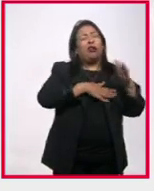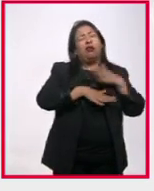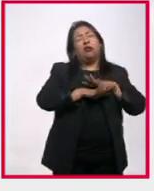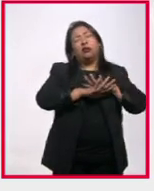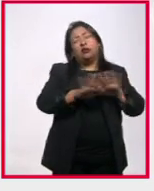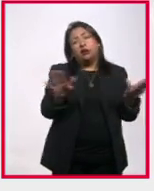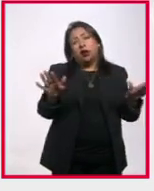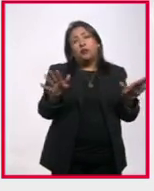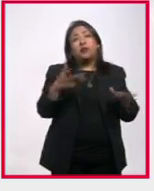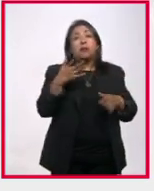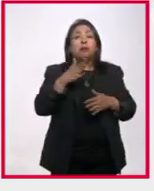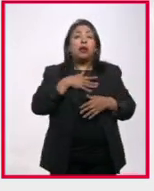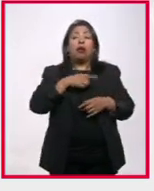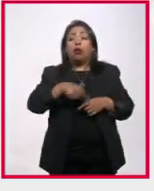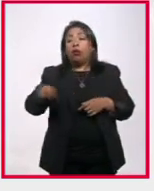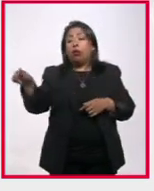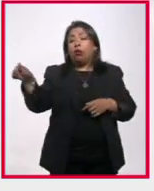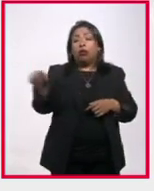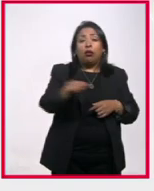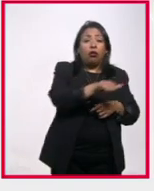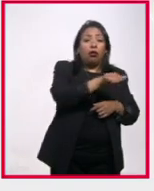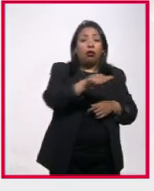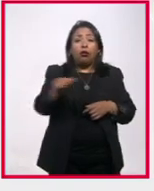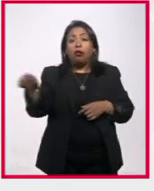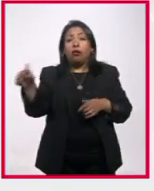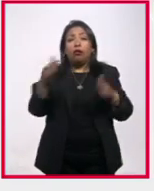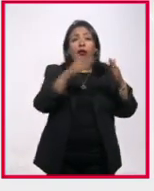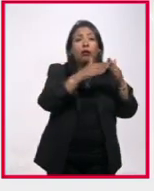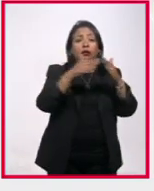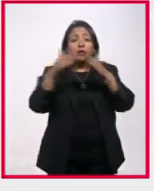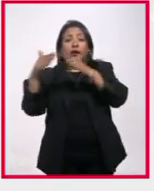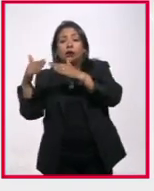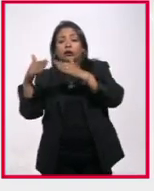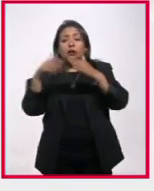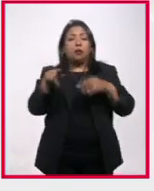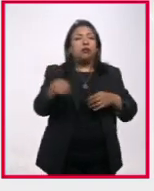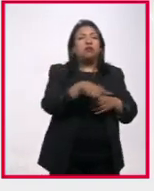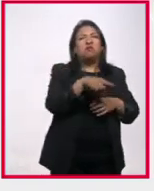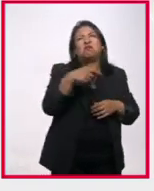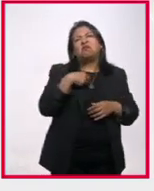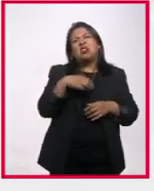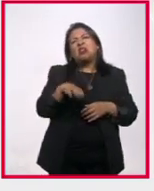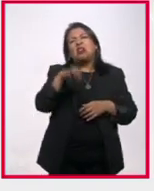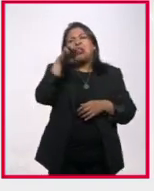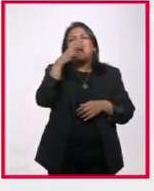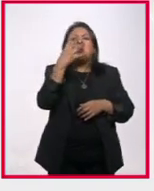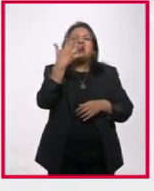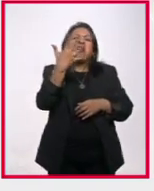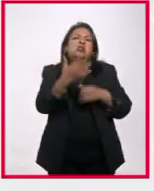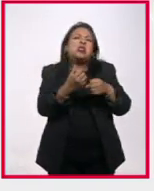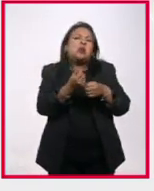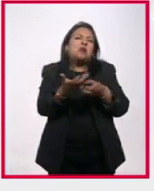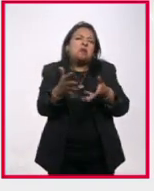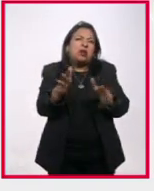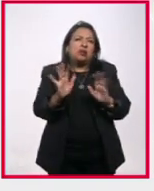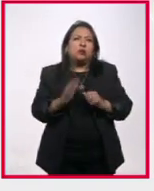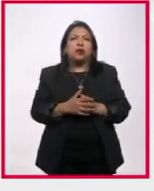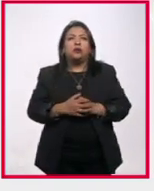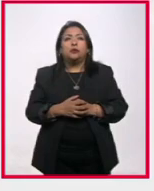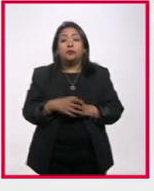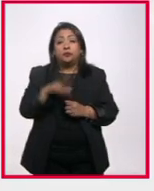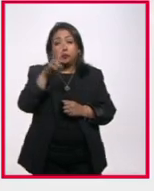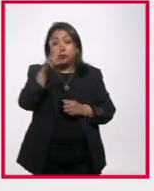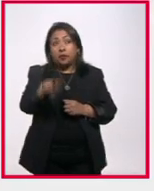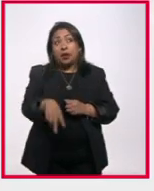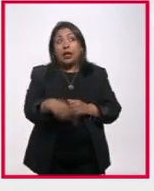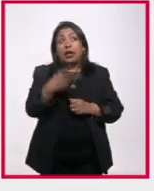Entonces, ese era mi ir y venir, y eso es, no sé, tendré yo 4 o 5 años. Bueno, evidentemente toda